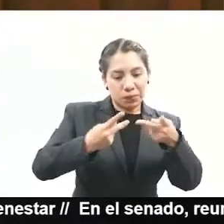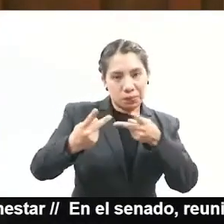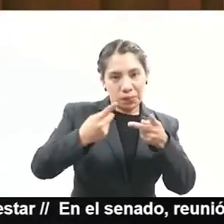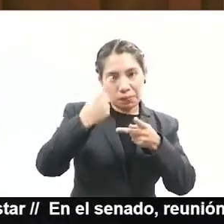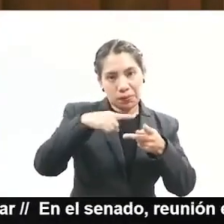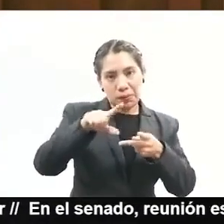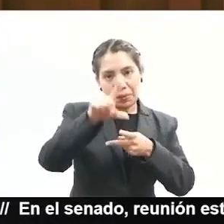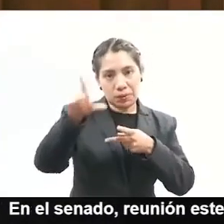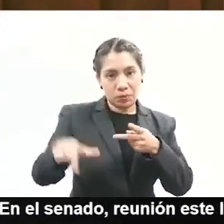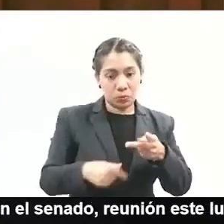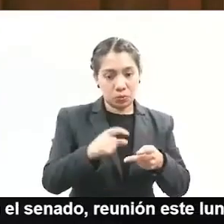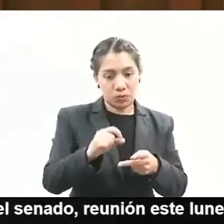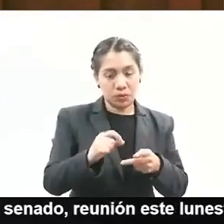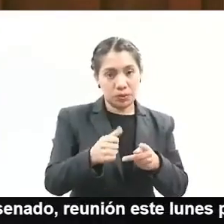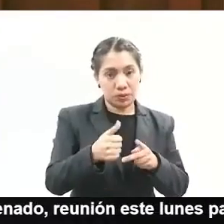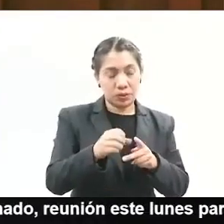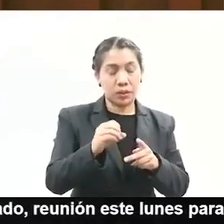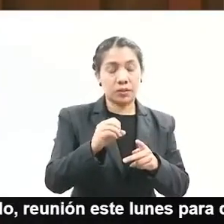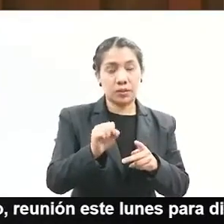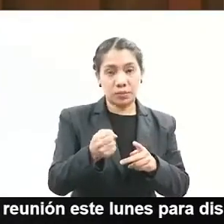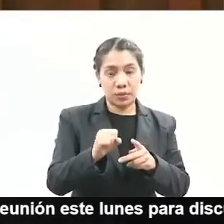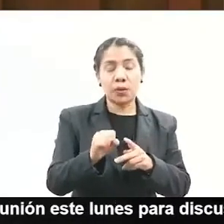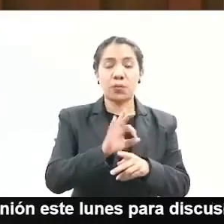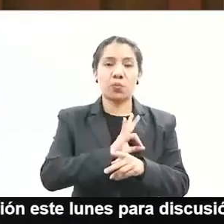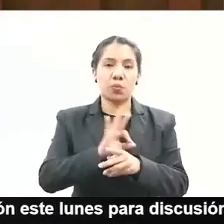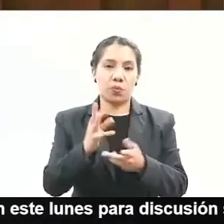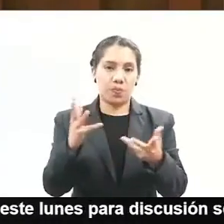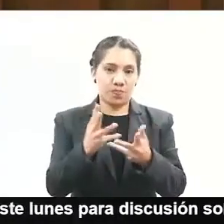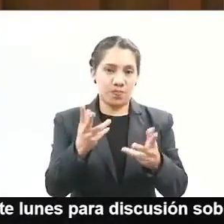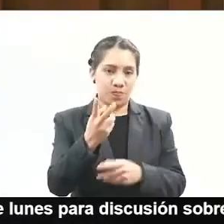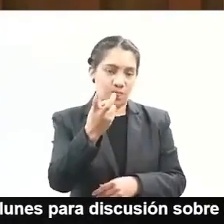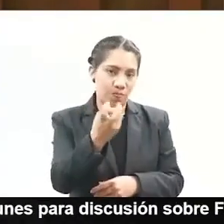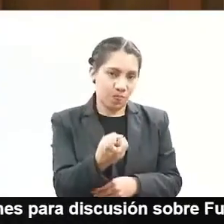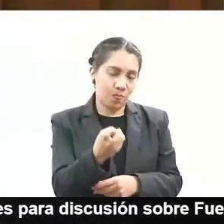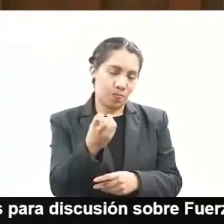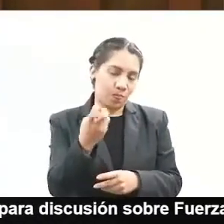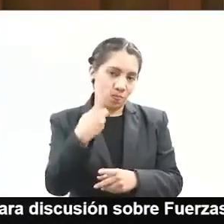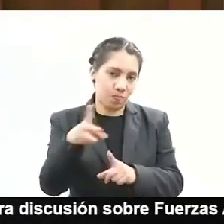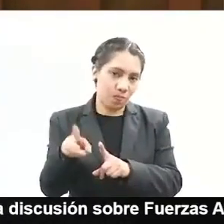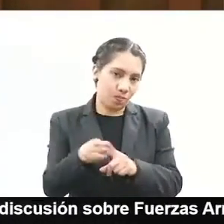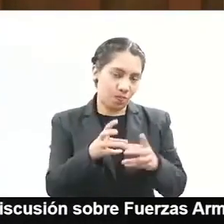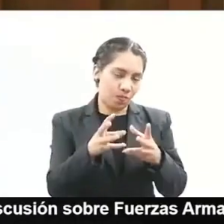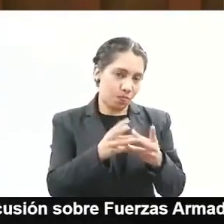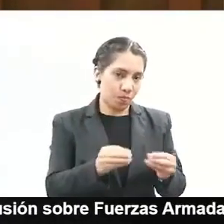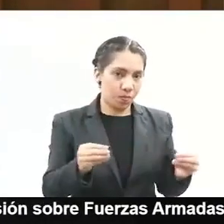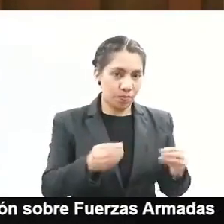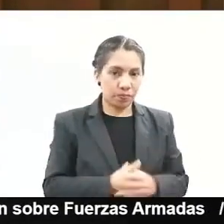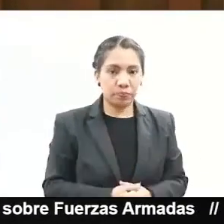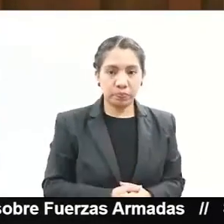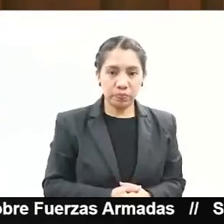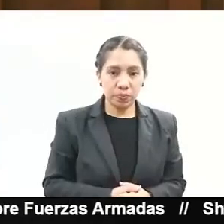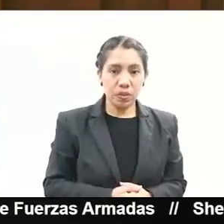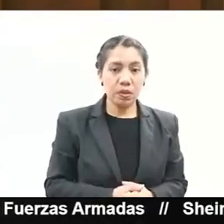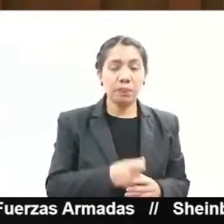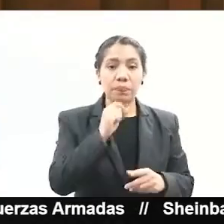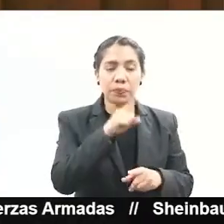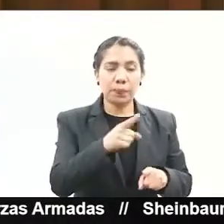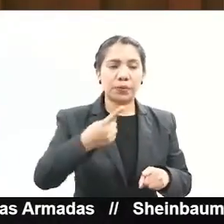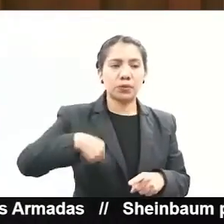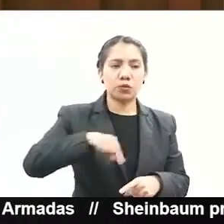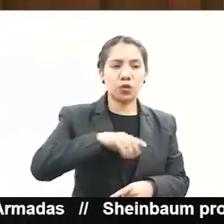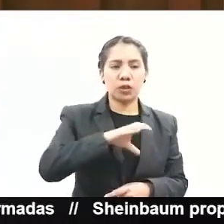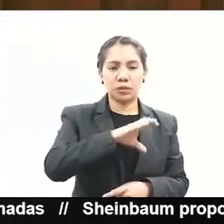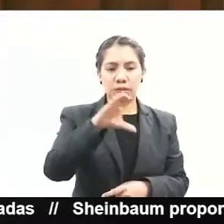hechos, tanto de este testigo protegido como de otros, han sido también corroborados por otras evidencias, ¿no? Interceptaciones de las comunicaciones de Chicago que les